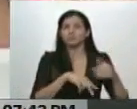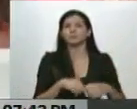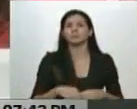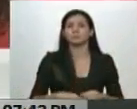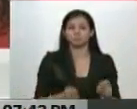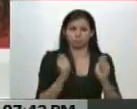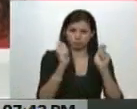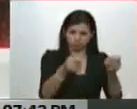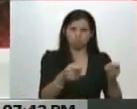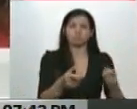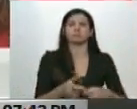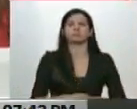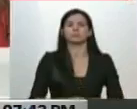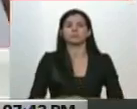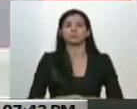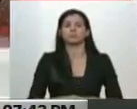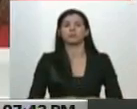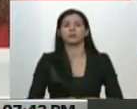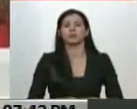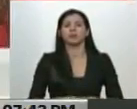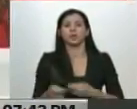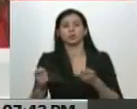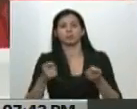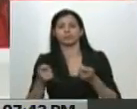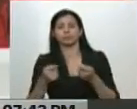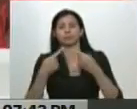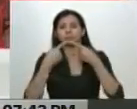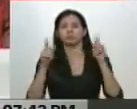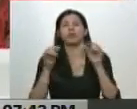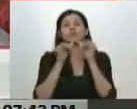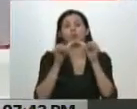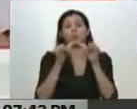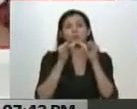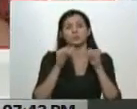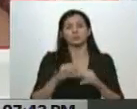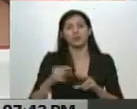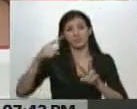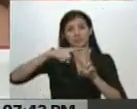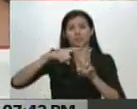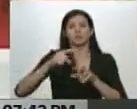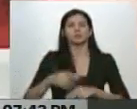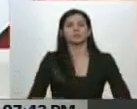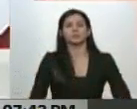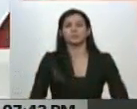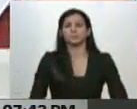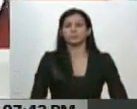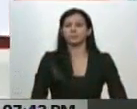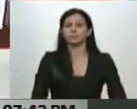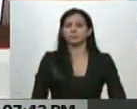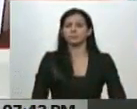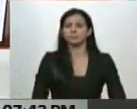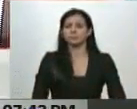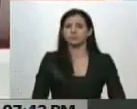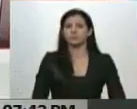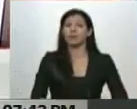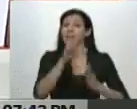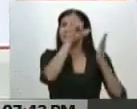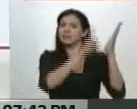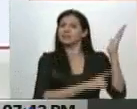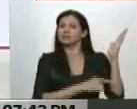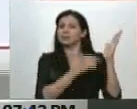a entregar a ustedes mismos para que lo manejen a través de Venezolana de Televisión. Aquí está un